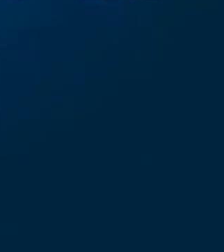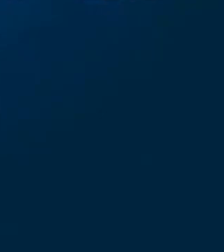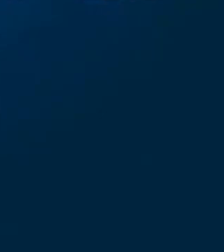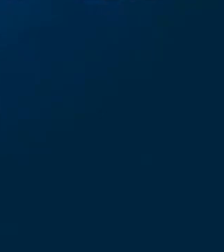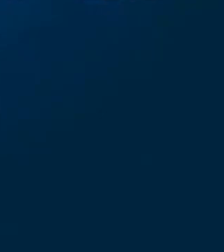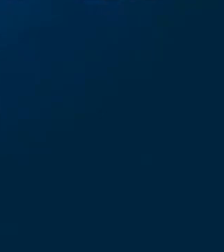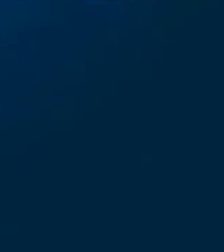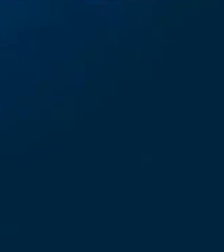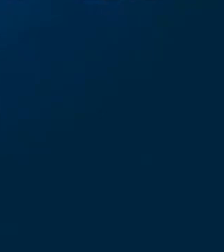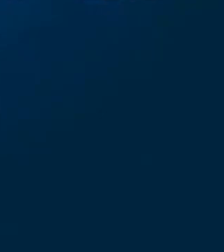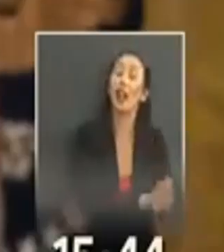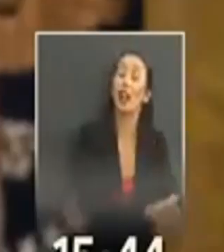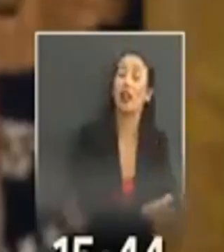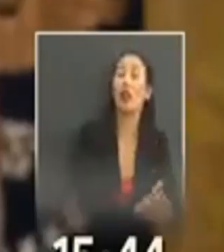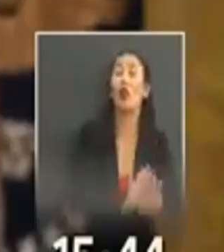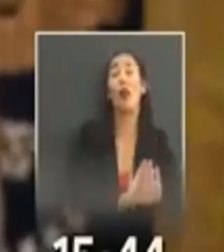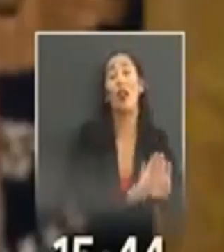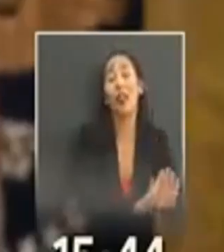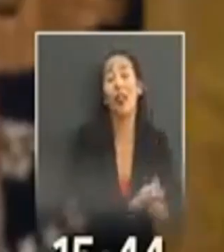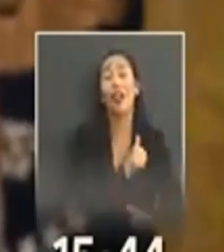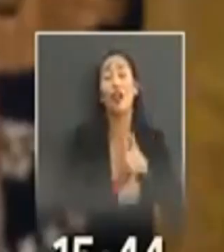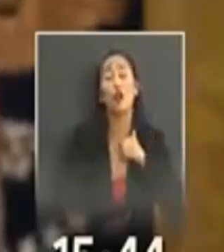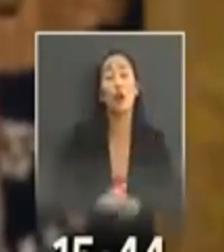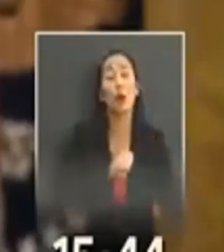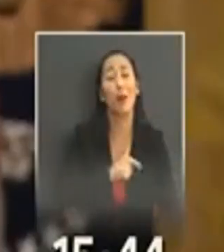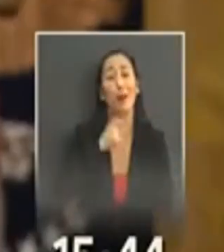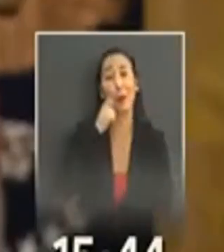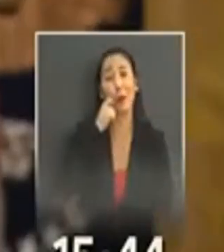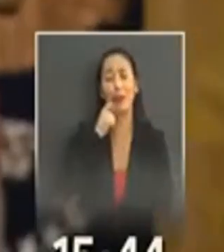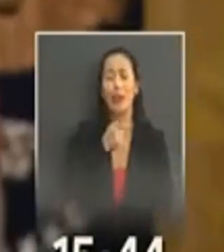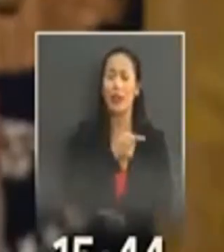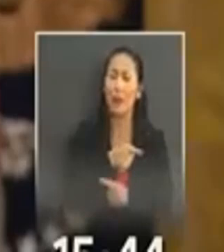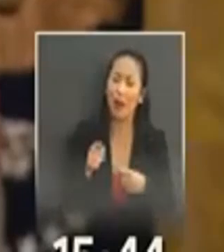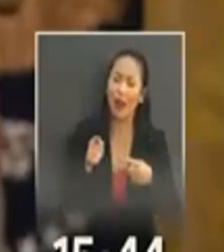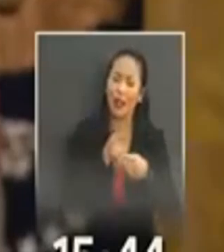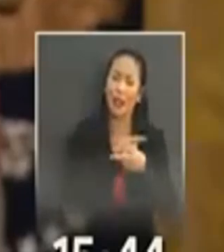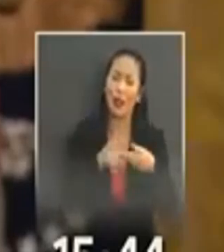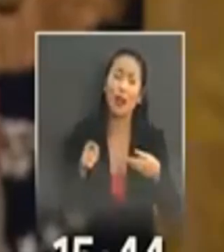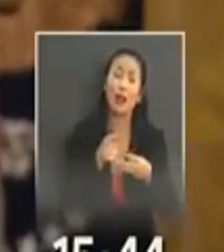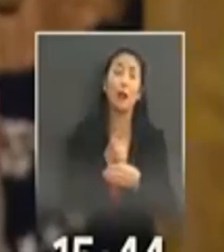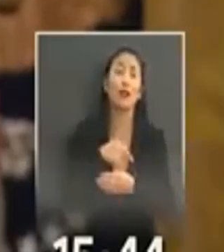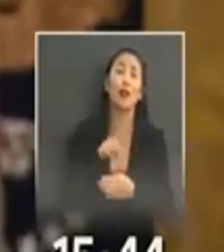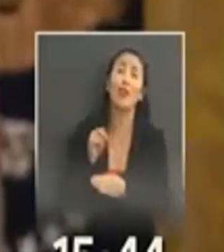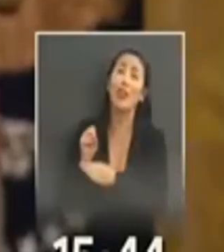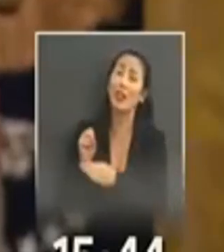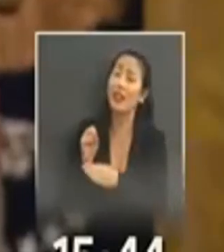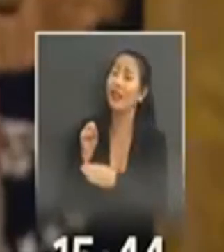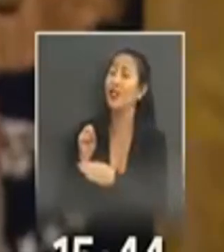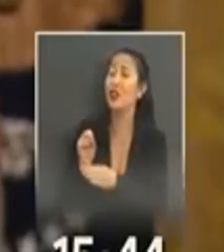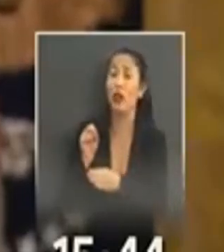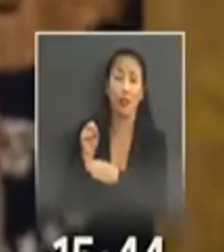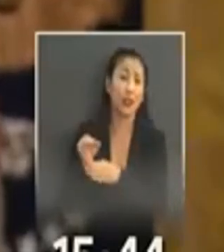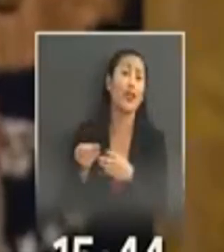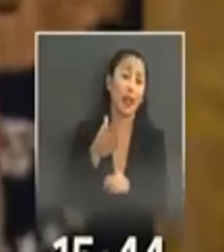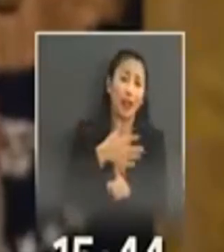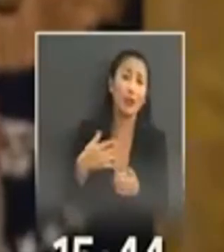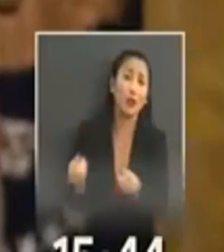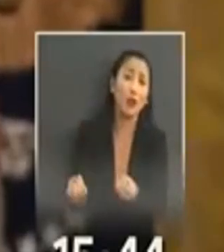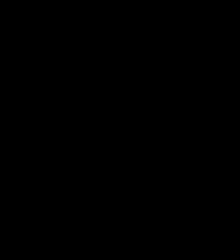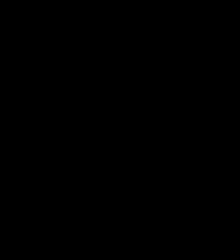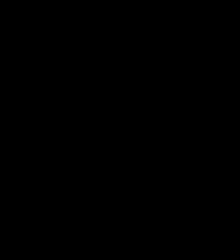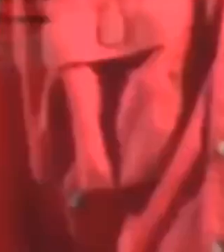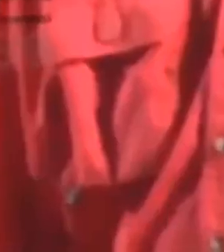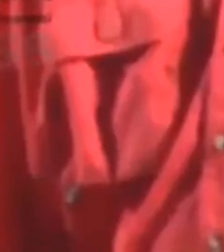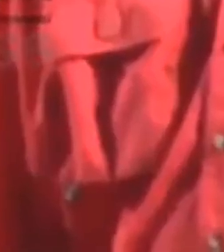expande sus operaciones en Venezuela pero supedita a cualquier anuncio a que el régimen venezolano de Nicolás maduro y la oposición reanuden sus diálogos en México